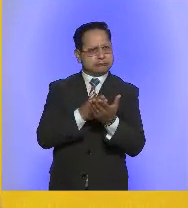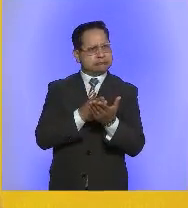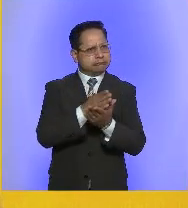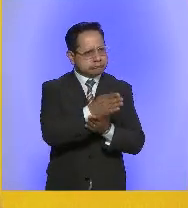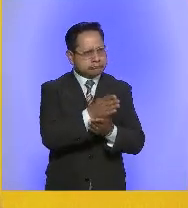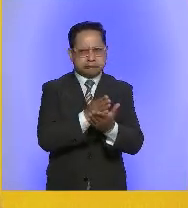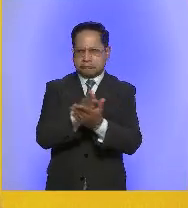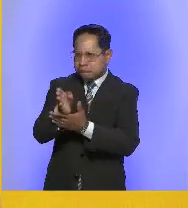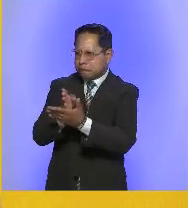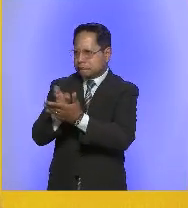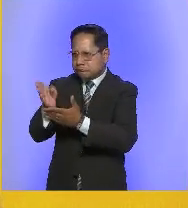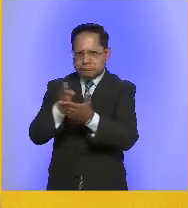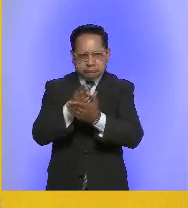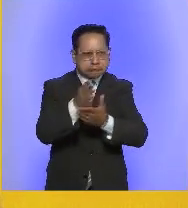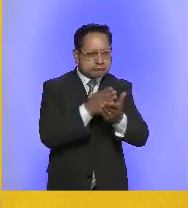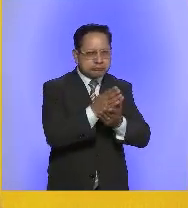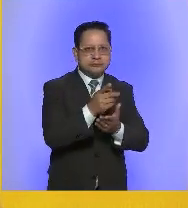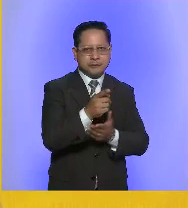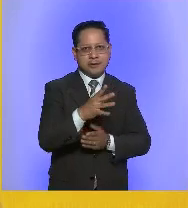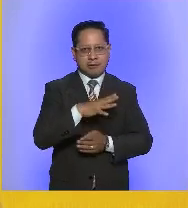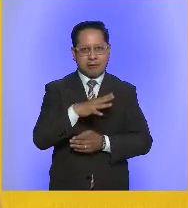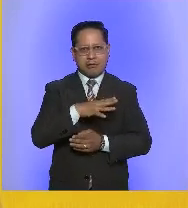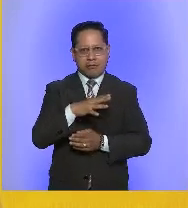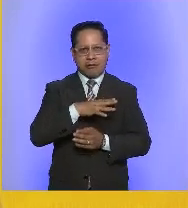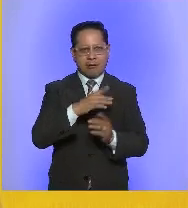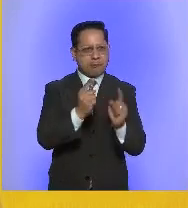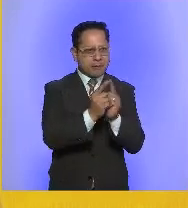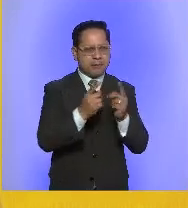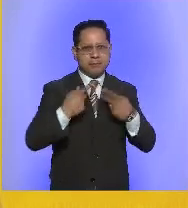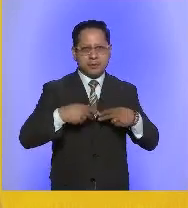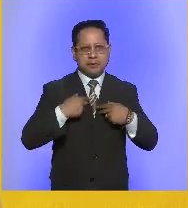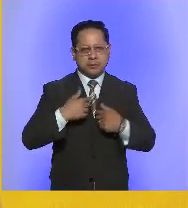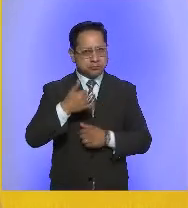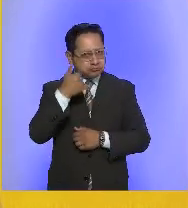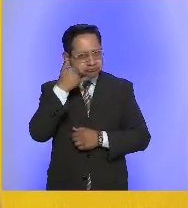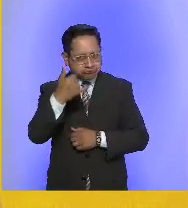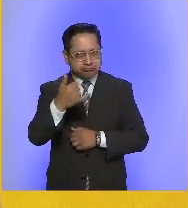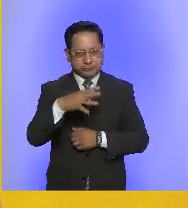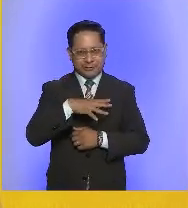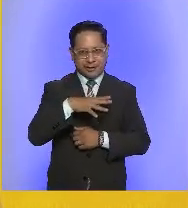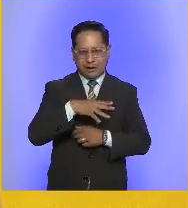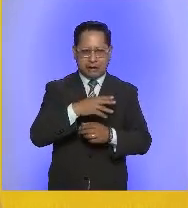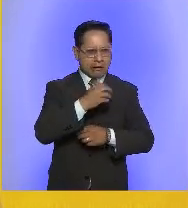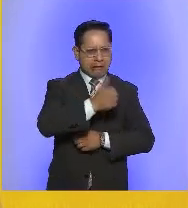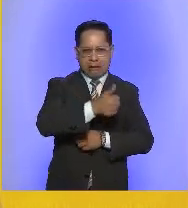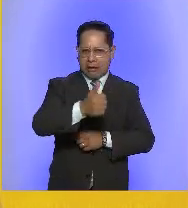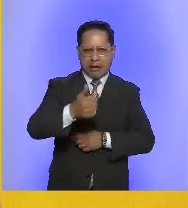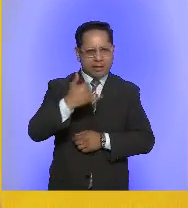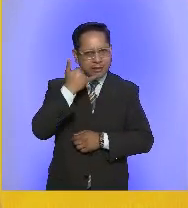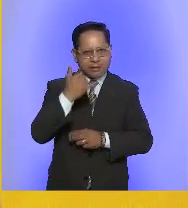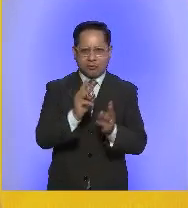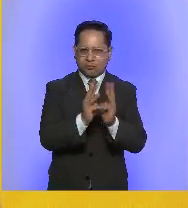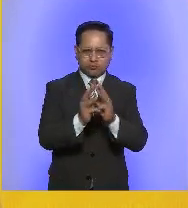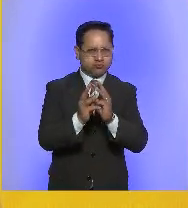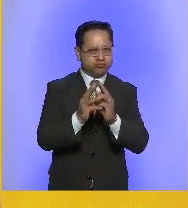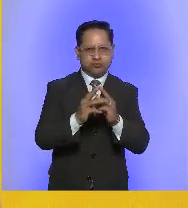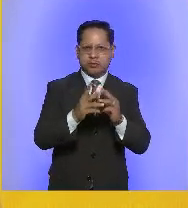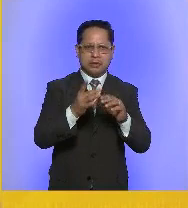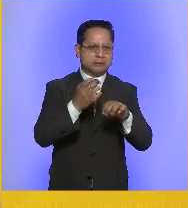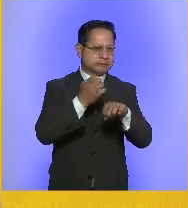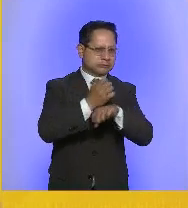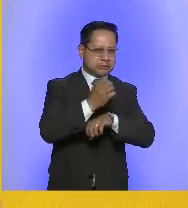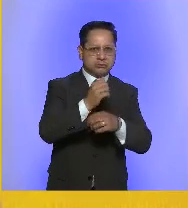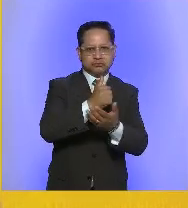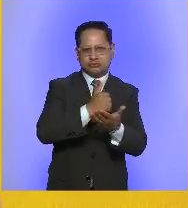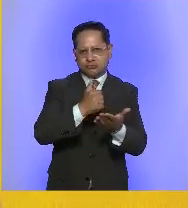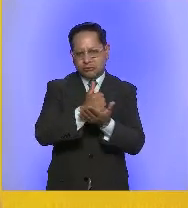vinculamos al número de teléfonos disponibles en cada ciudad, estado o país. La característica de estas